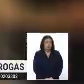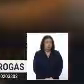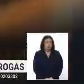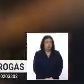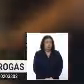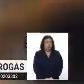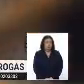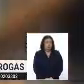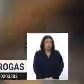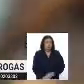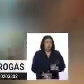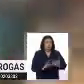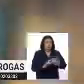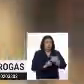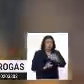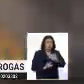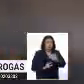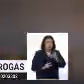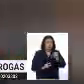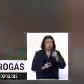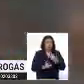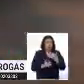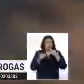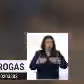Cuál es la pareja